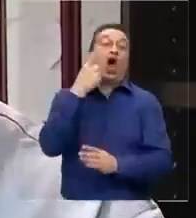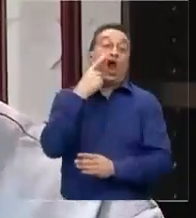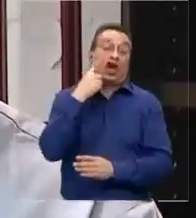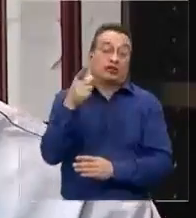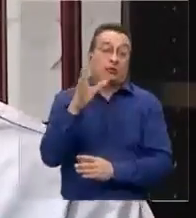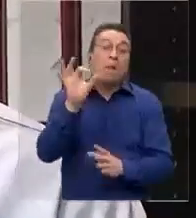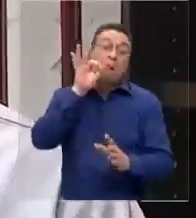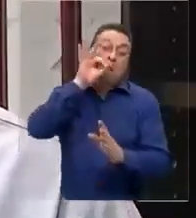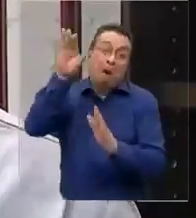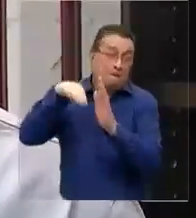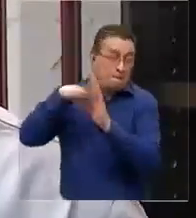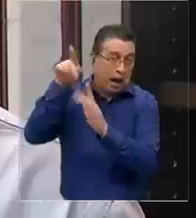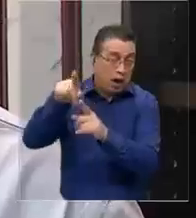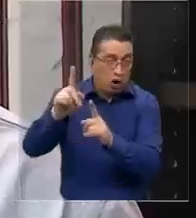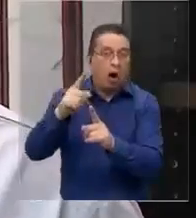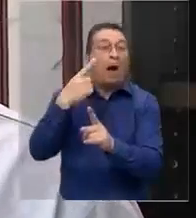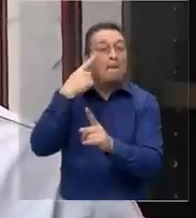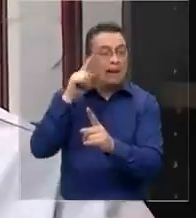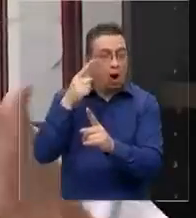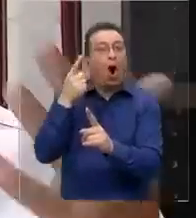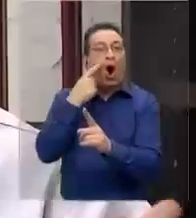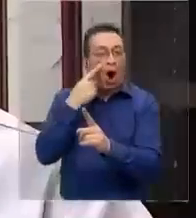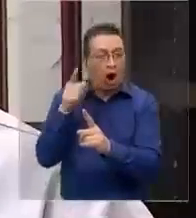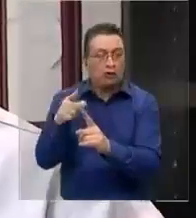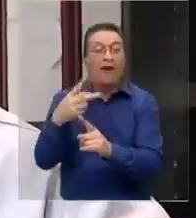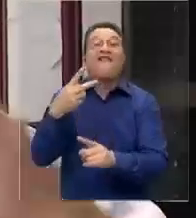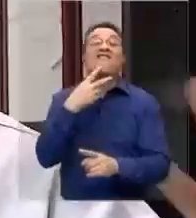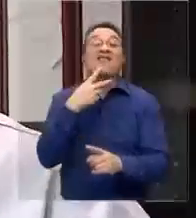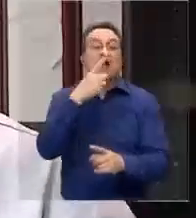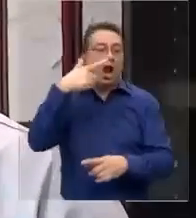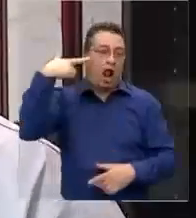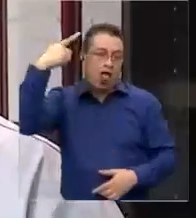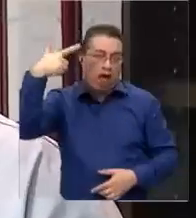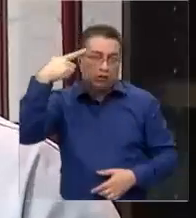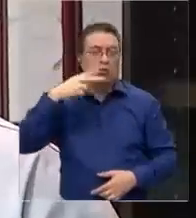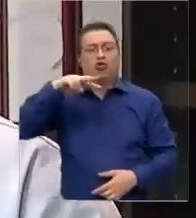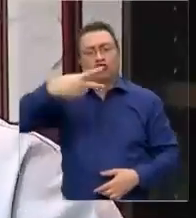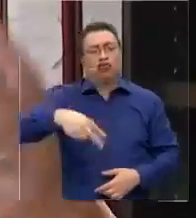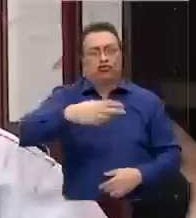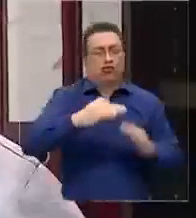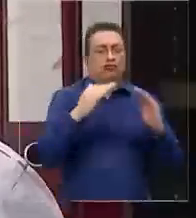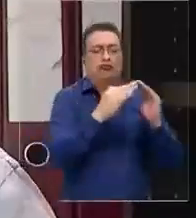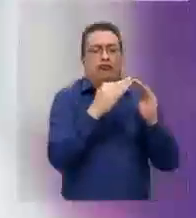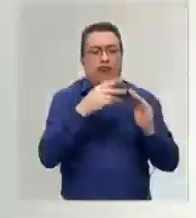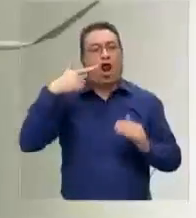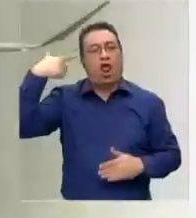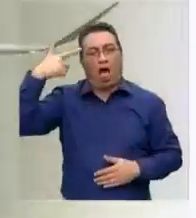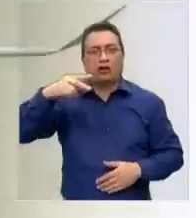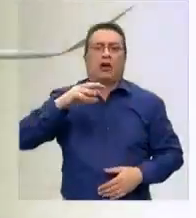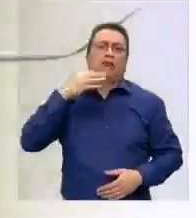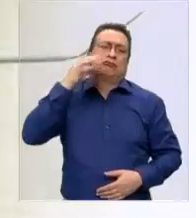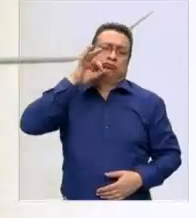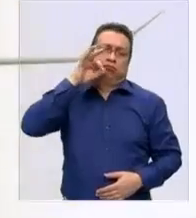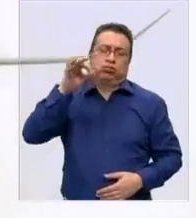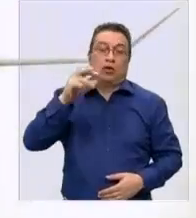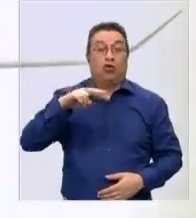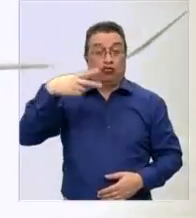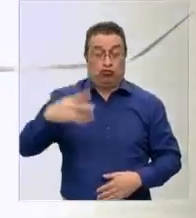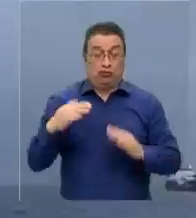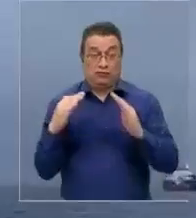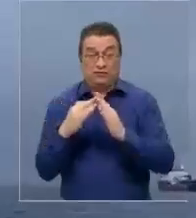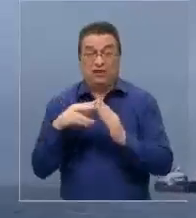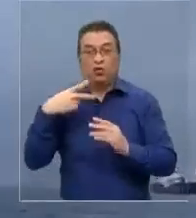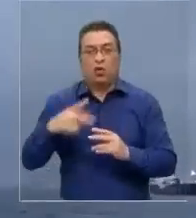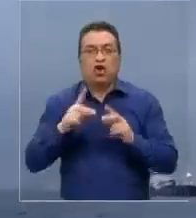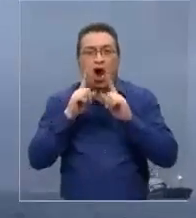el de mayor fortuna, pero sí uno de los conocidos. Vive en Londres, tiene muchas propiedades en Londres que son carísimas. Y no solo propiedades, es